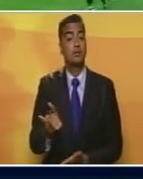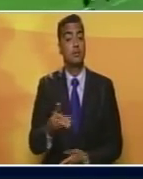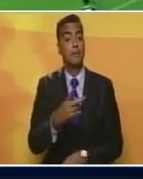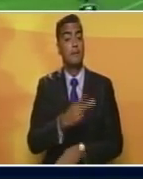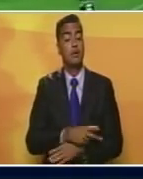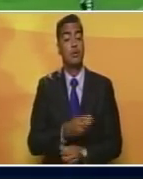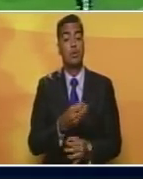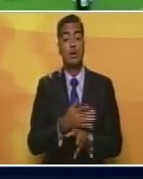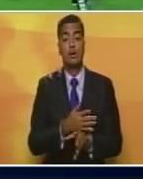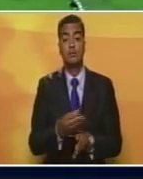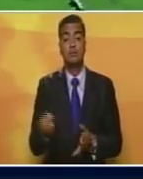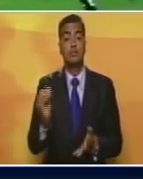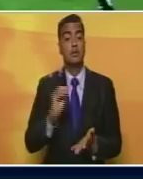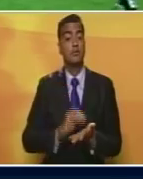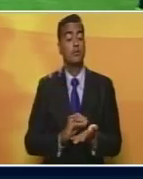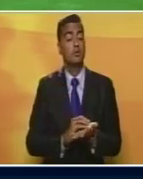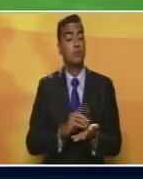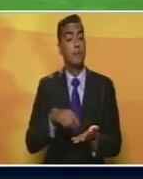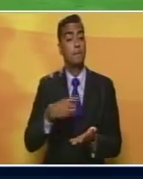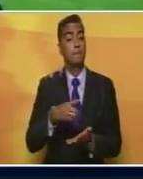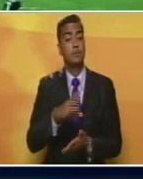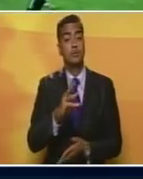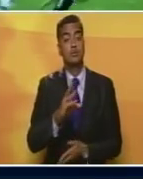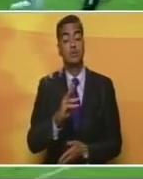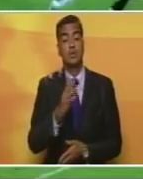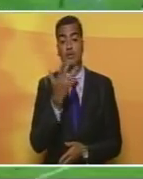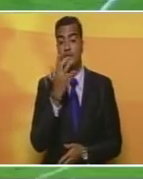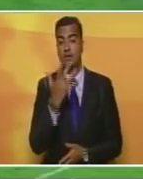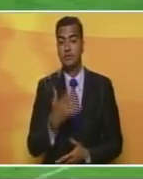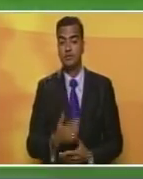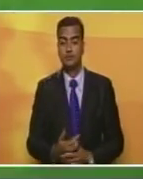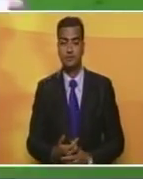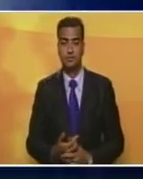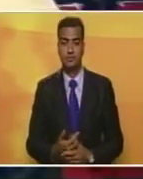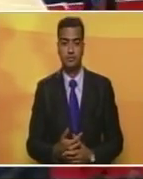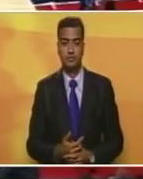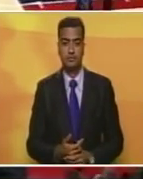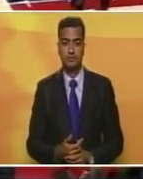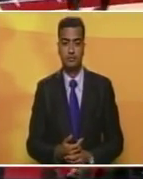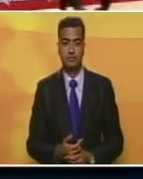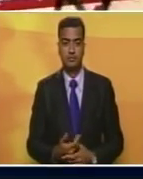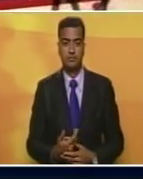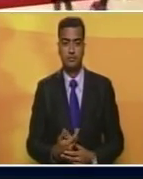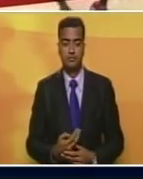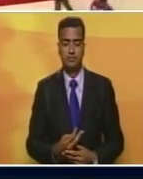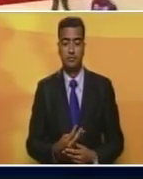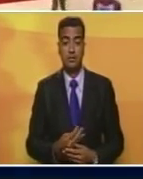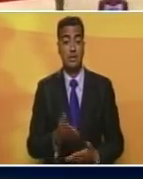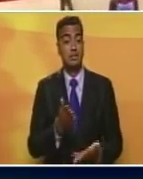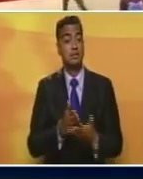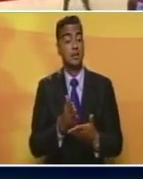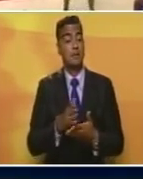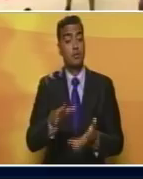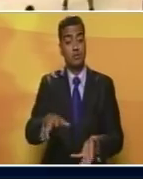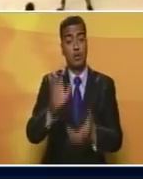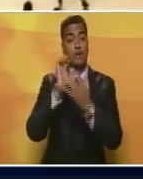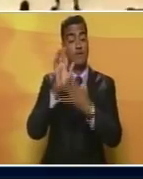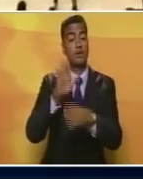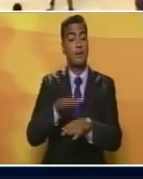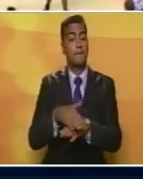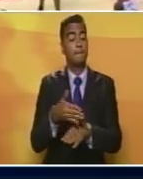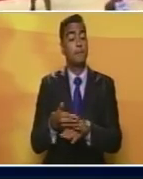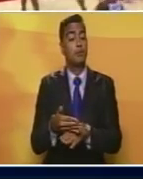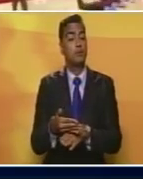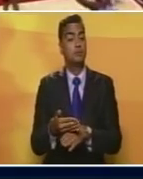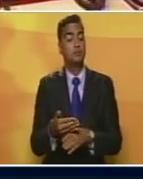disputó en el Estadio Metropolitano de Mérida. El único gol del partido llegó gracias a un cabezazo del defensor Luis Mago al minuto 19. Con